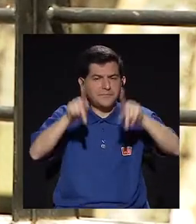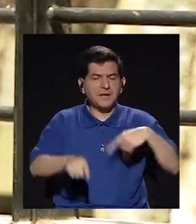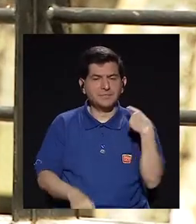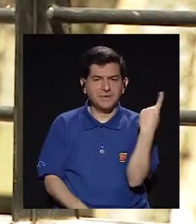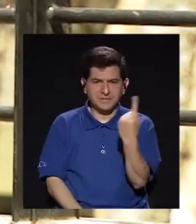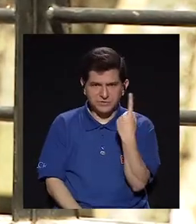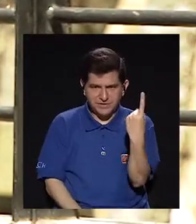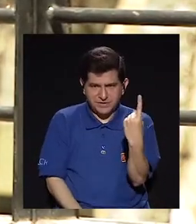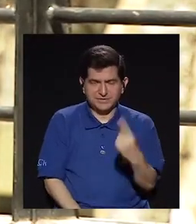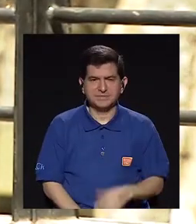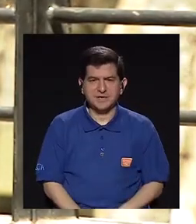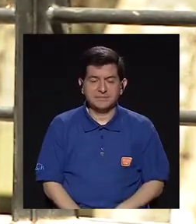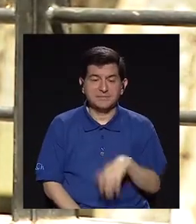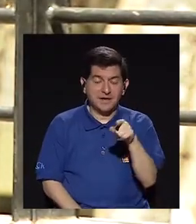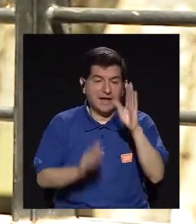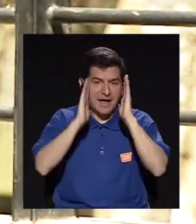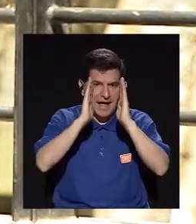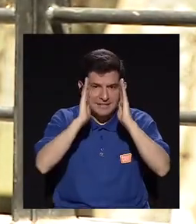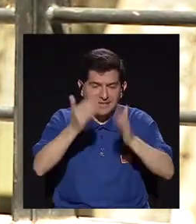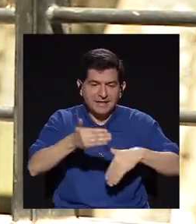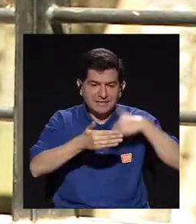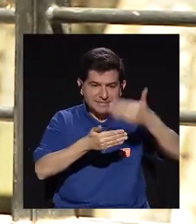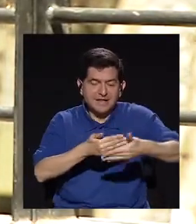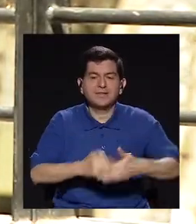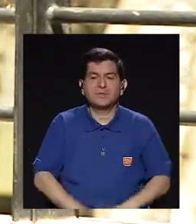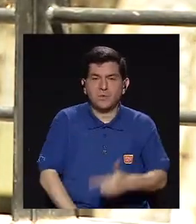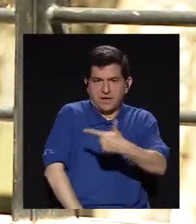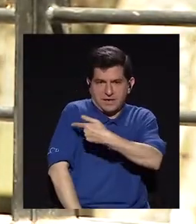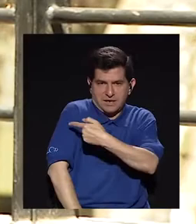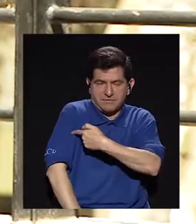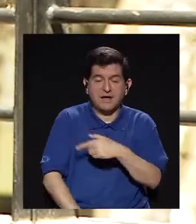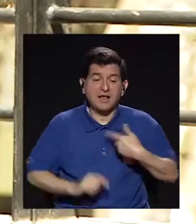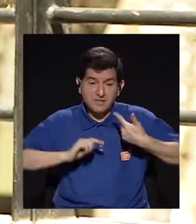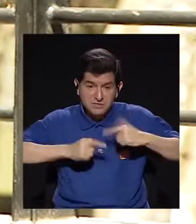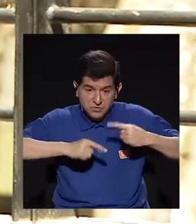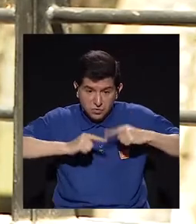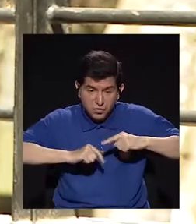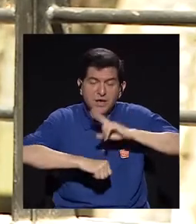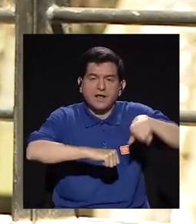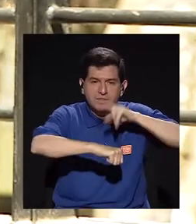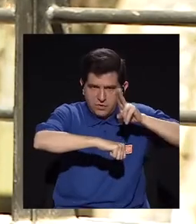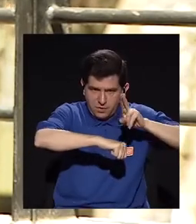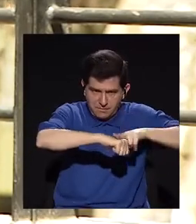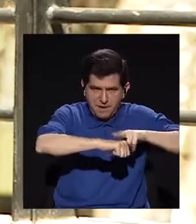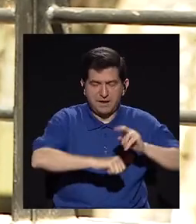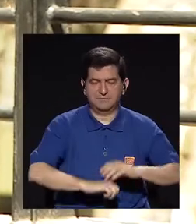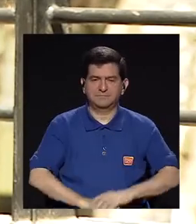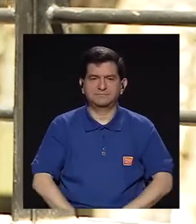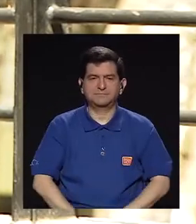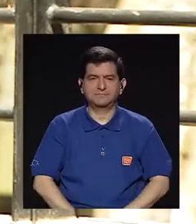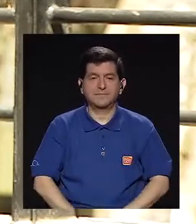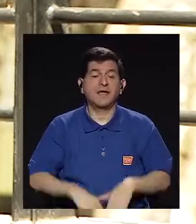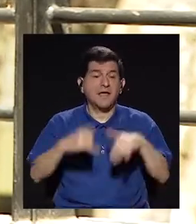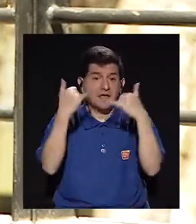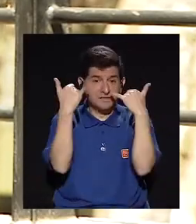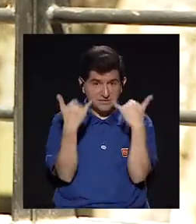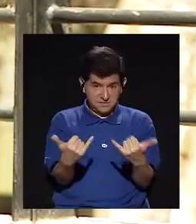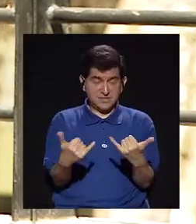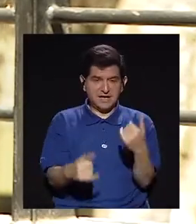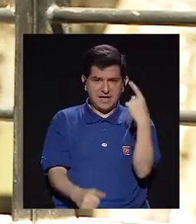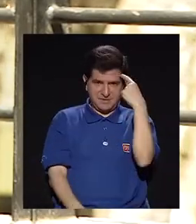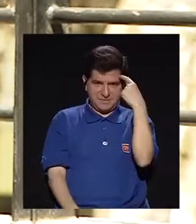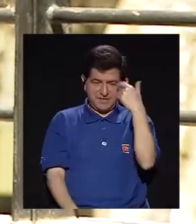personas siempre estén pendientes de que después de una vacunación, si les agarra dolor, eso es normal. Cuando ya